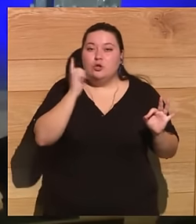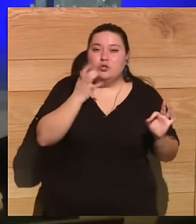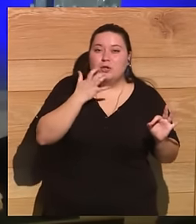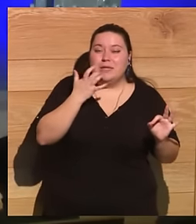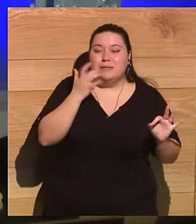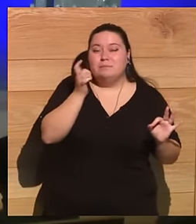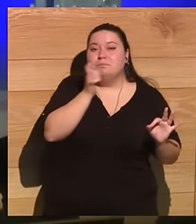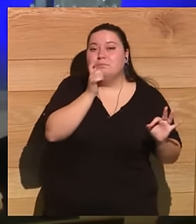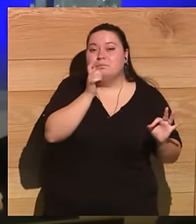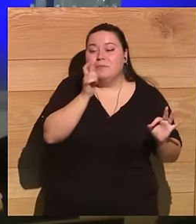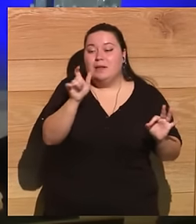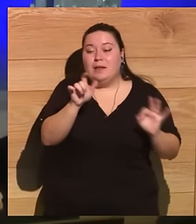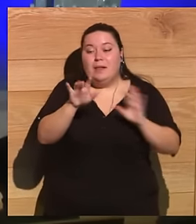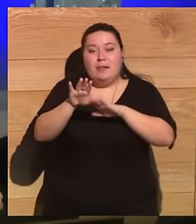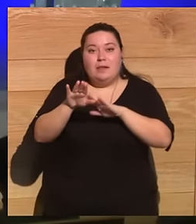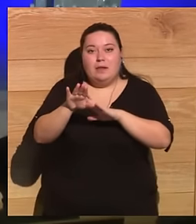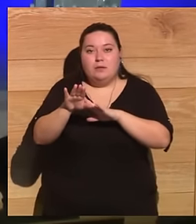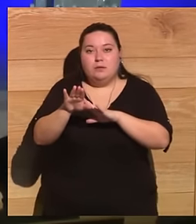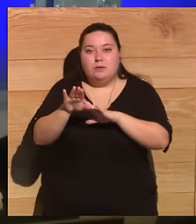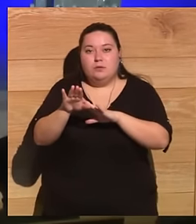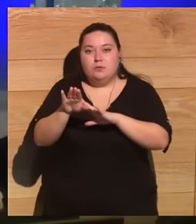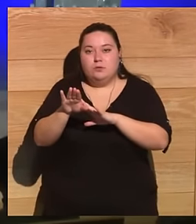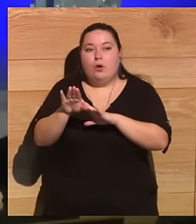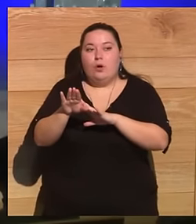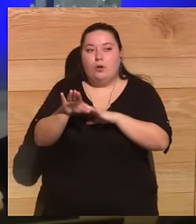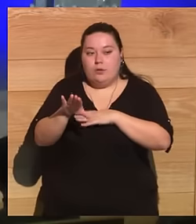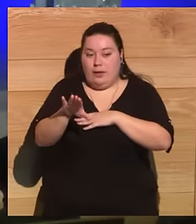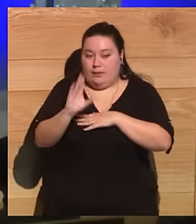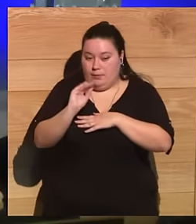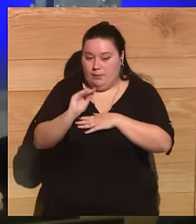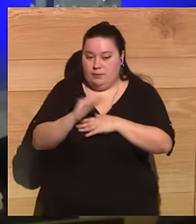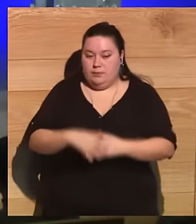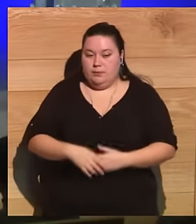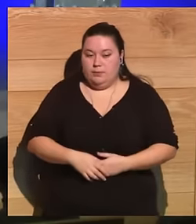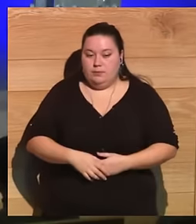que están en la derecha, son palabras plausibles.